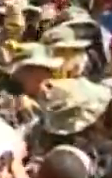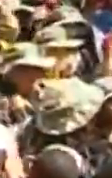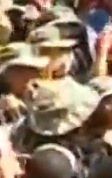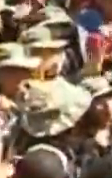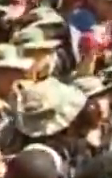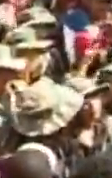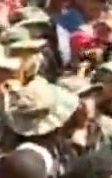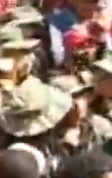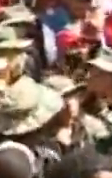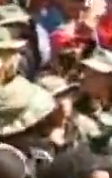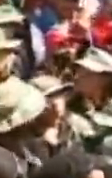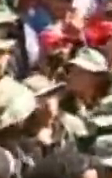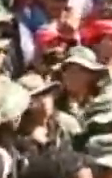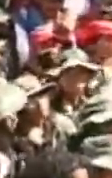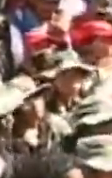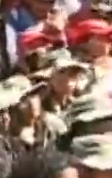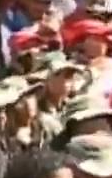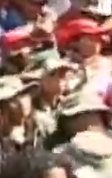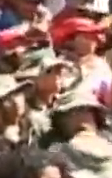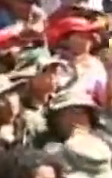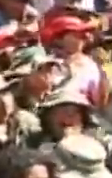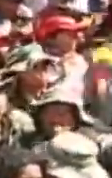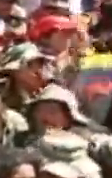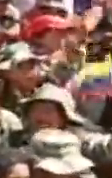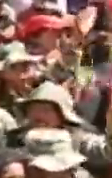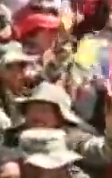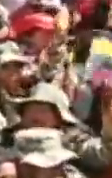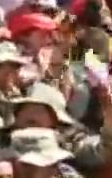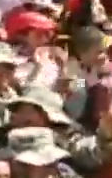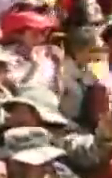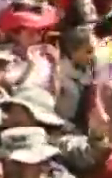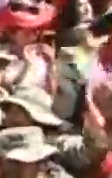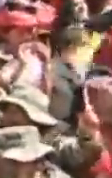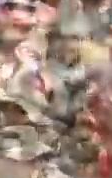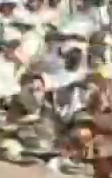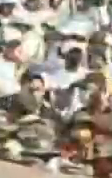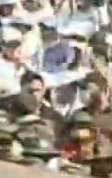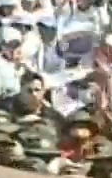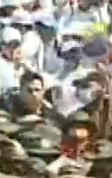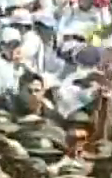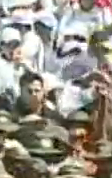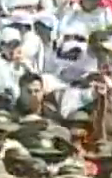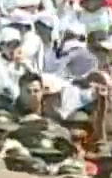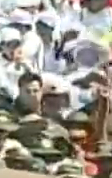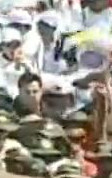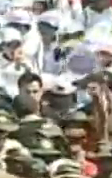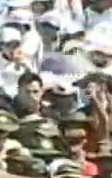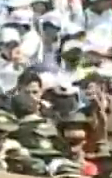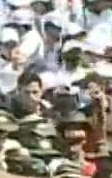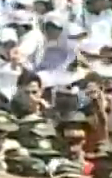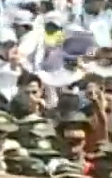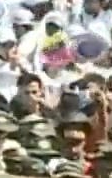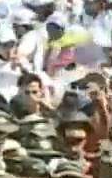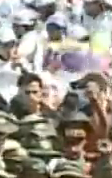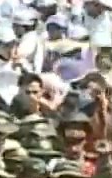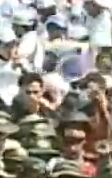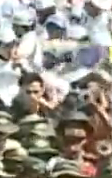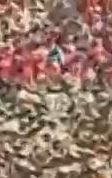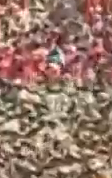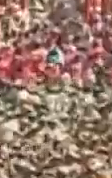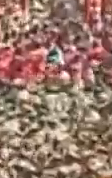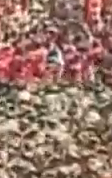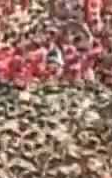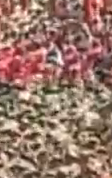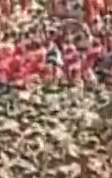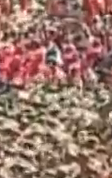una lucha permanente para conseguir la victoria definitiva de nuestra independencia legada por